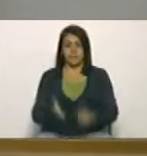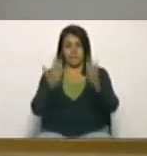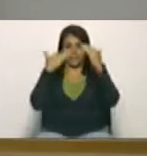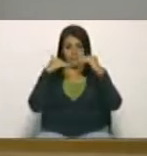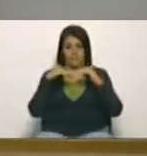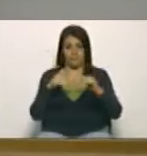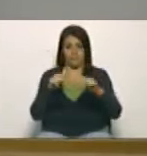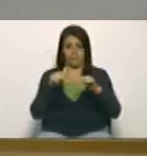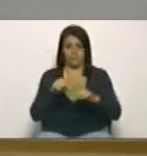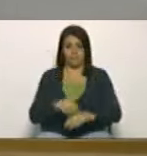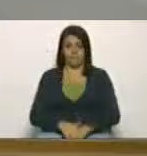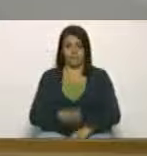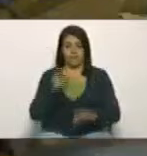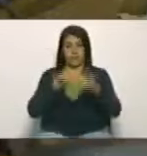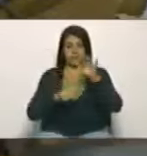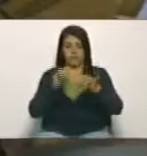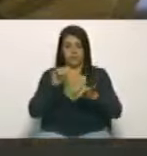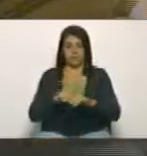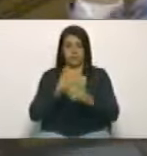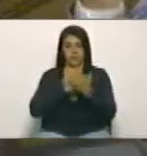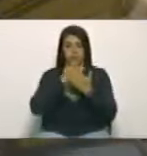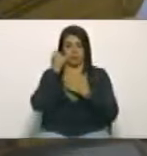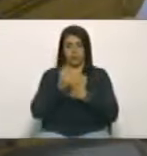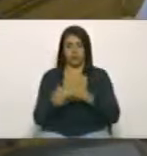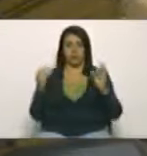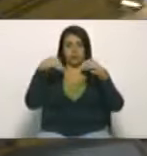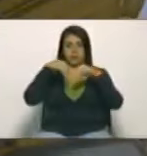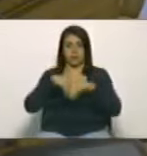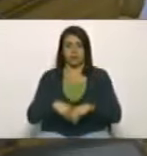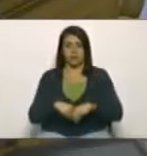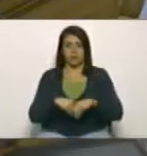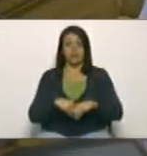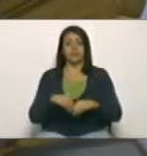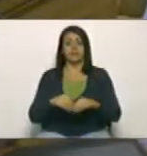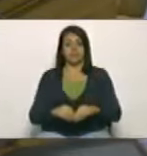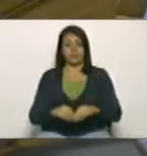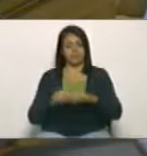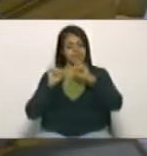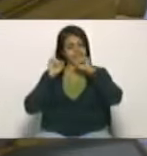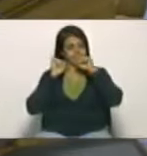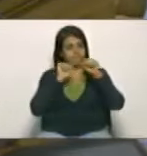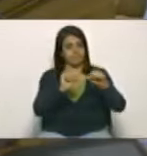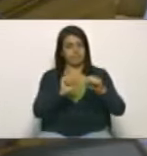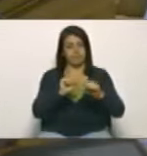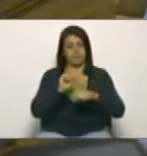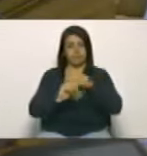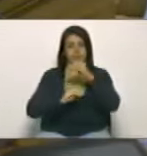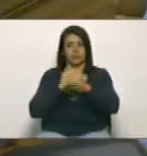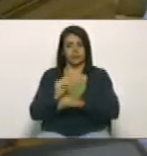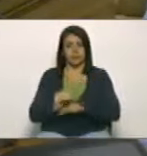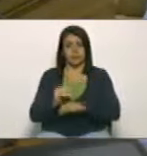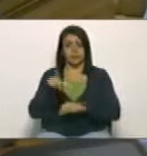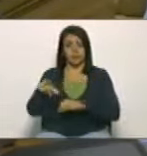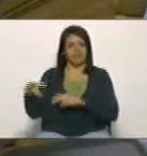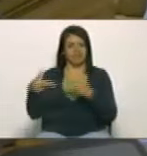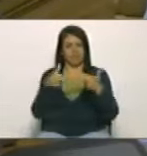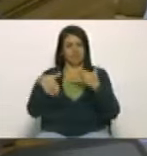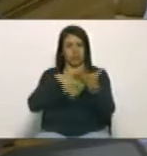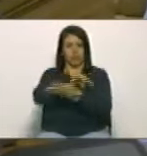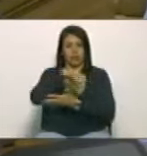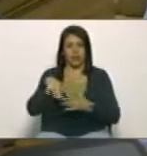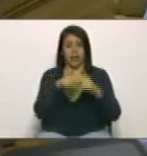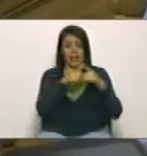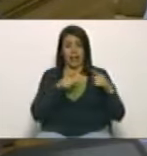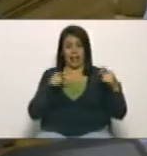Siguiente punto del orden del día, ciudadana secretaria. Proyecto de acuerdo en enérgico repudio y condena a la escalada de violencia en